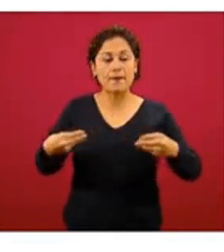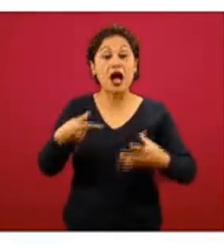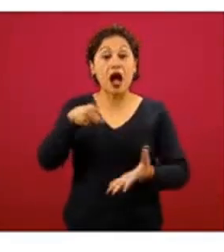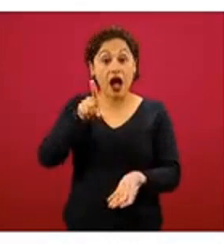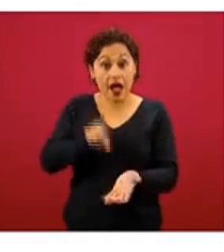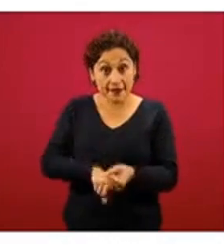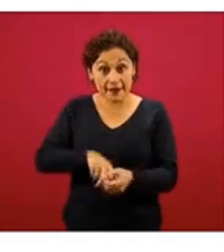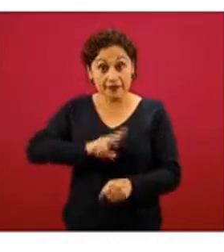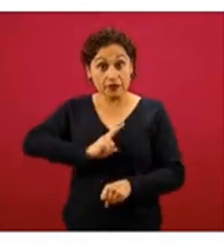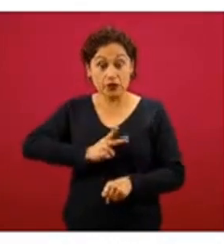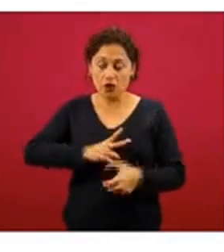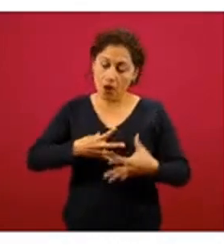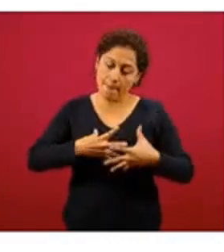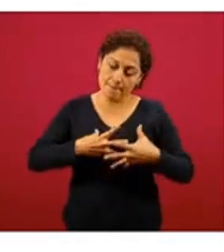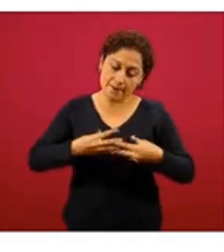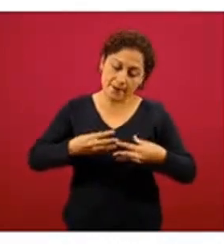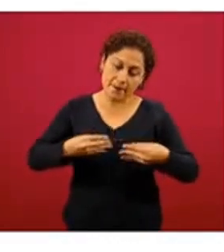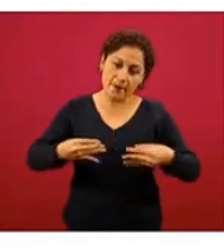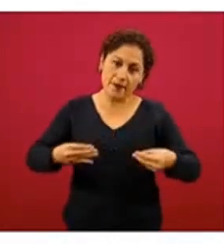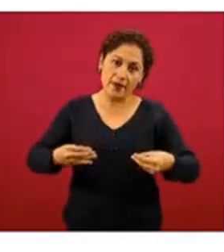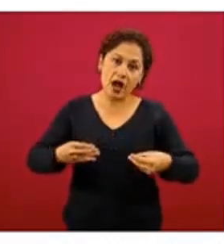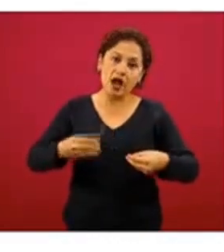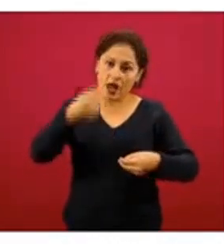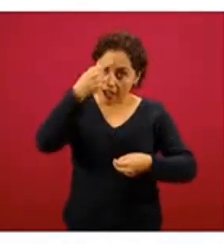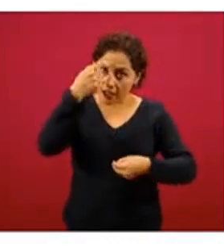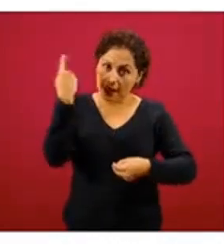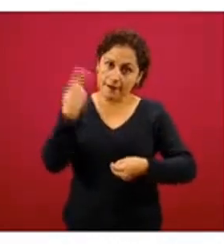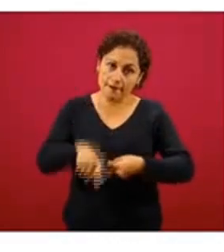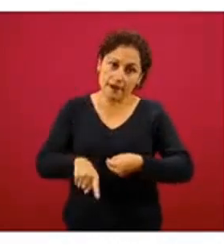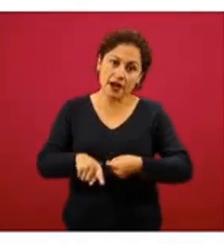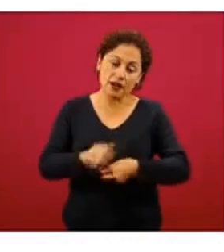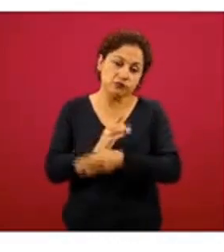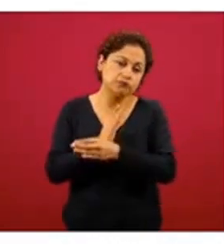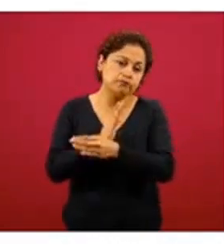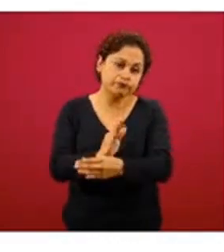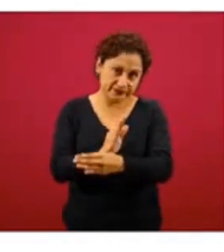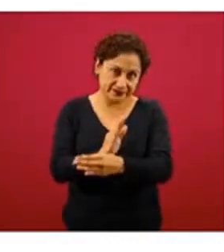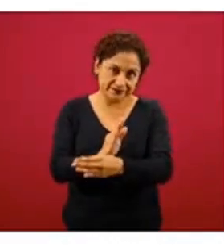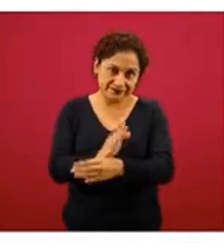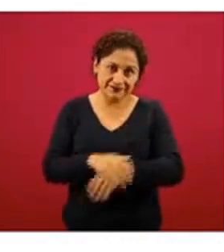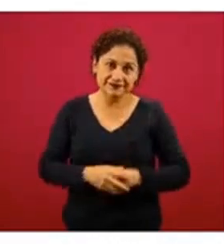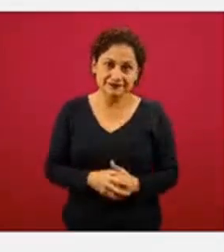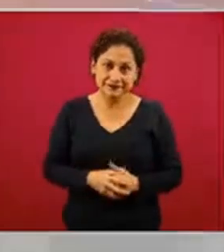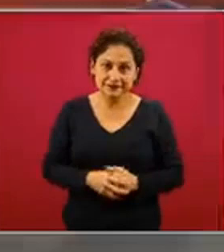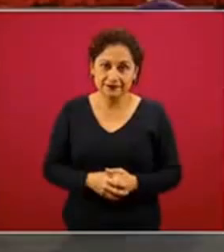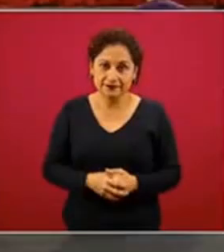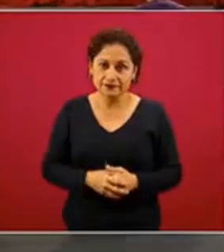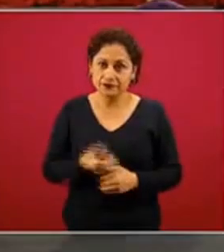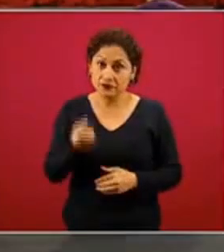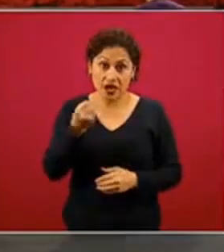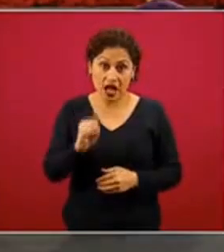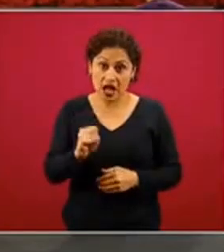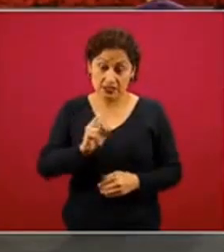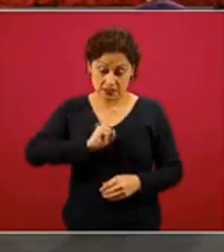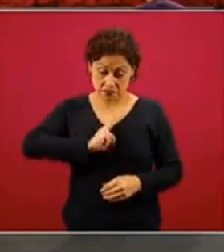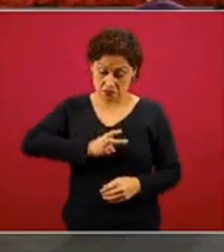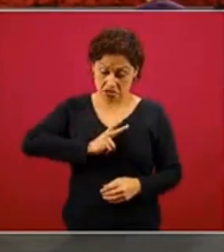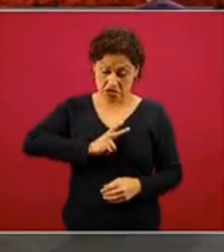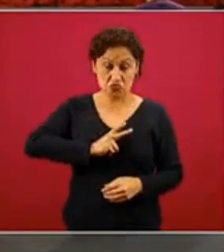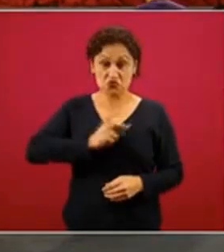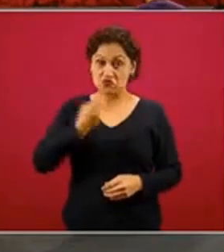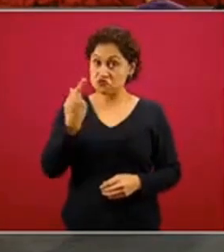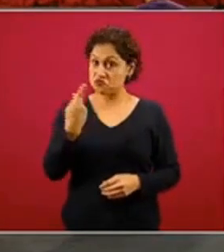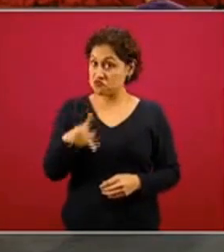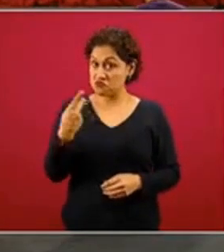nuevamente para poder protegerse a través de una de estas vacuolas. Esta capacidad la tiene el neumocito y no la